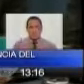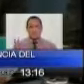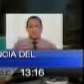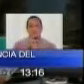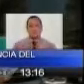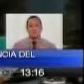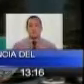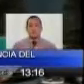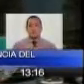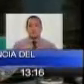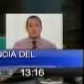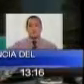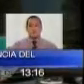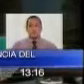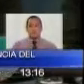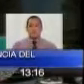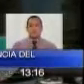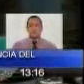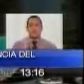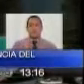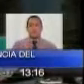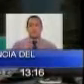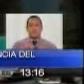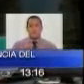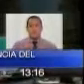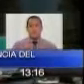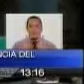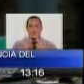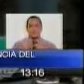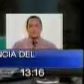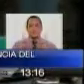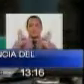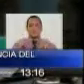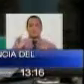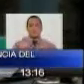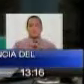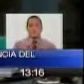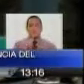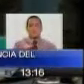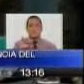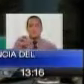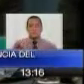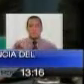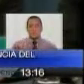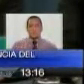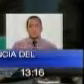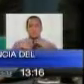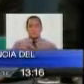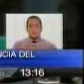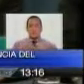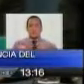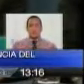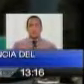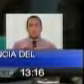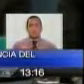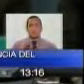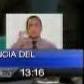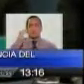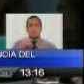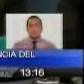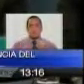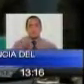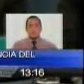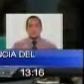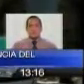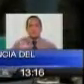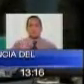para una reunión con todo el tribunal que estaba viendo el caso Chavín de Guántar en la Corte Superior de Justicia de Lima.